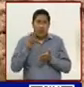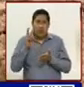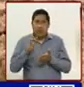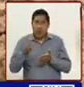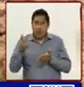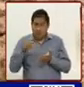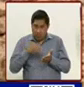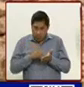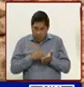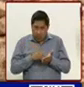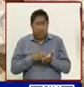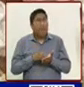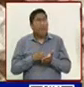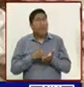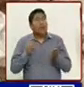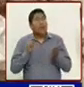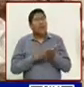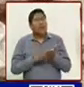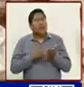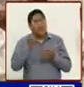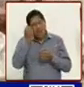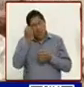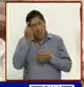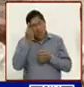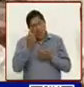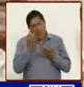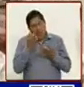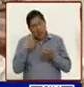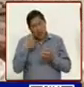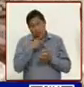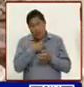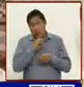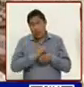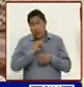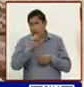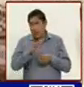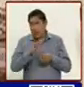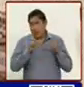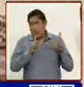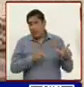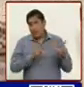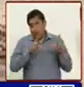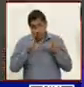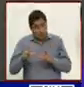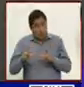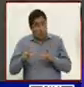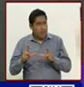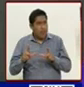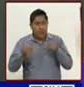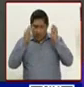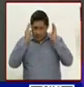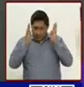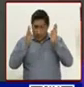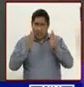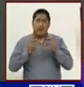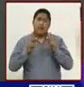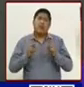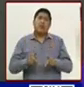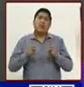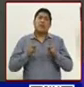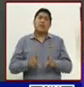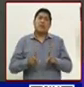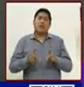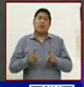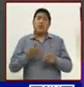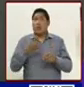9.222.000 a la fecha. En ese entendido queremos decir que estamos prestos para atender a la ciudadanía y